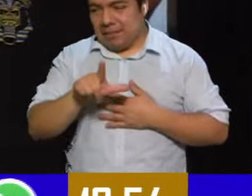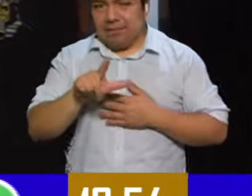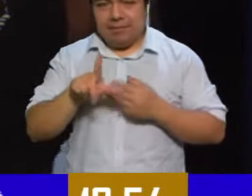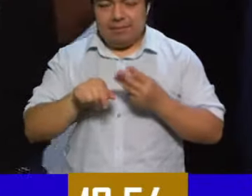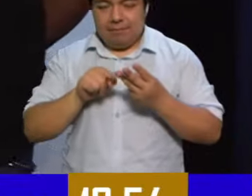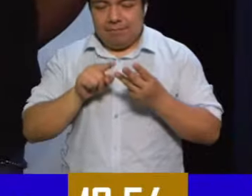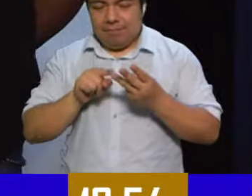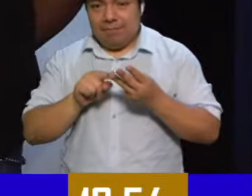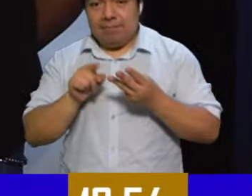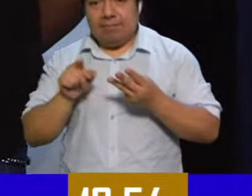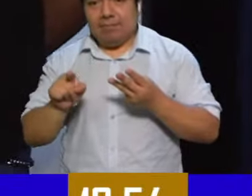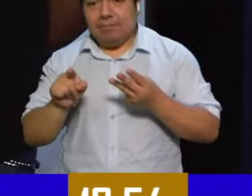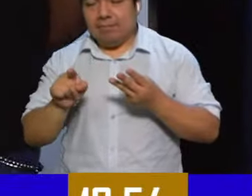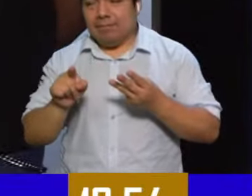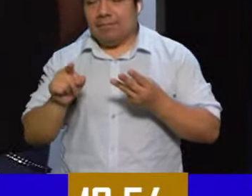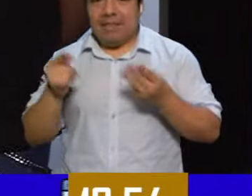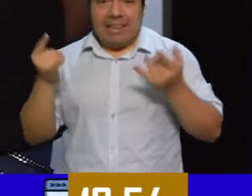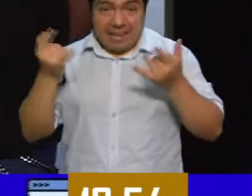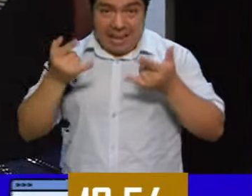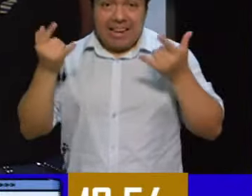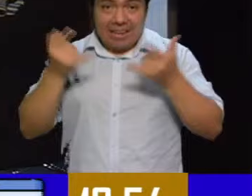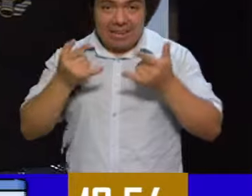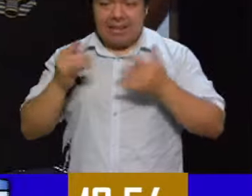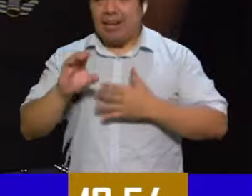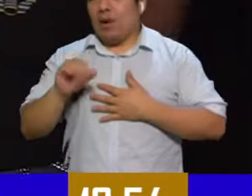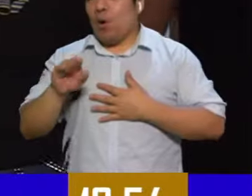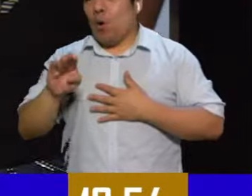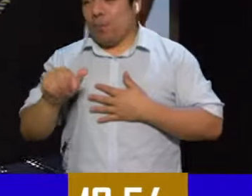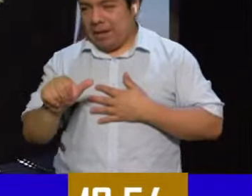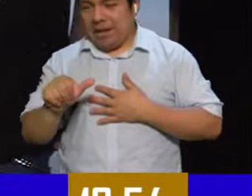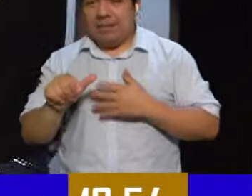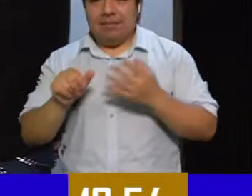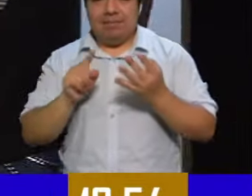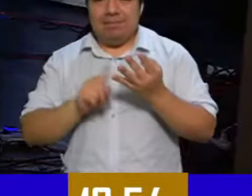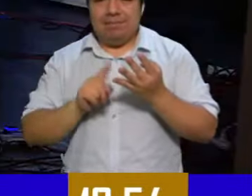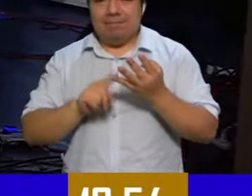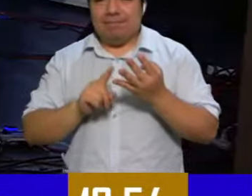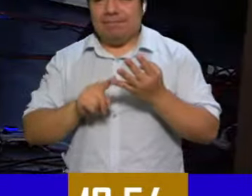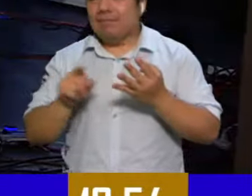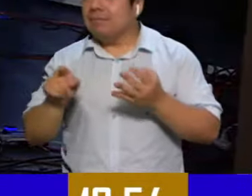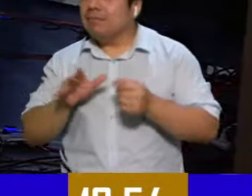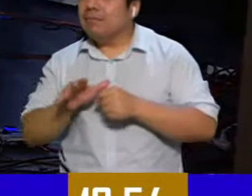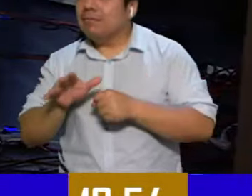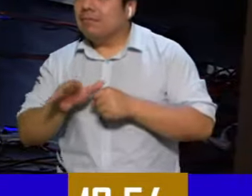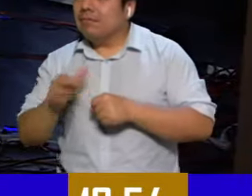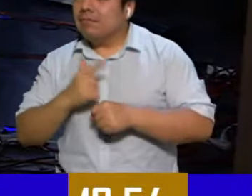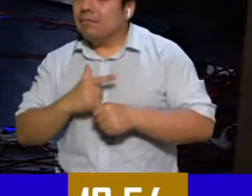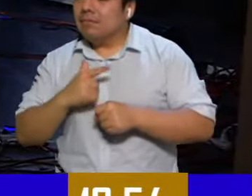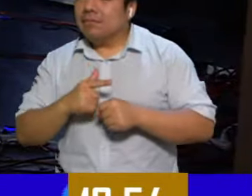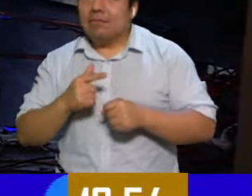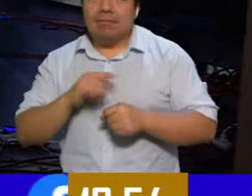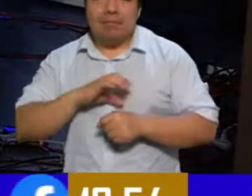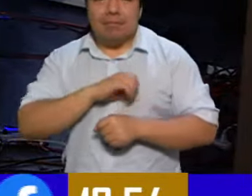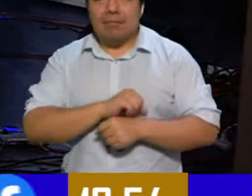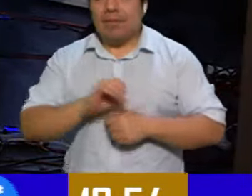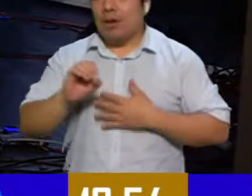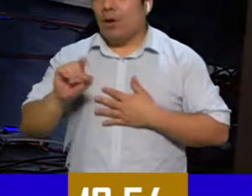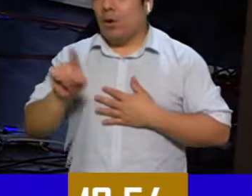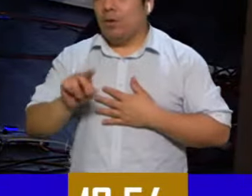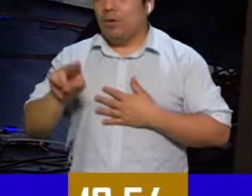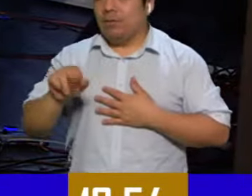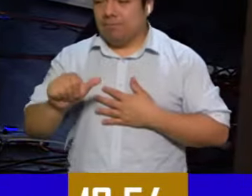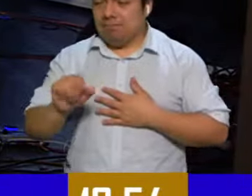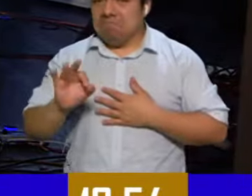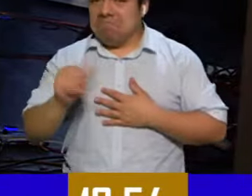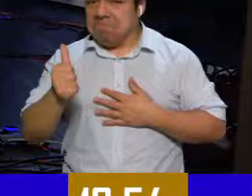bastante ver culposo! El reggaetón y las cumbias. Ajá. ¿Alguno acá en especial? Me encanta Ozuna.